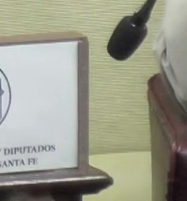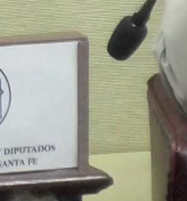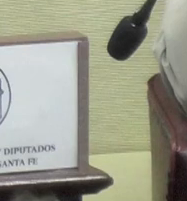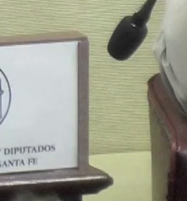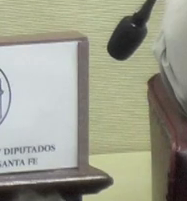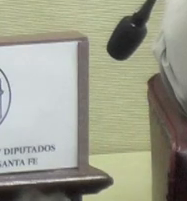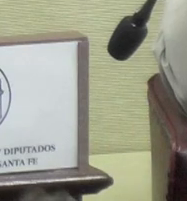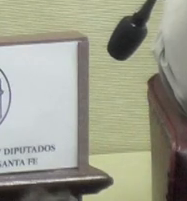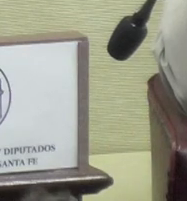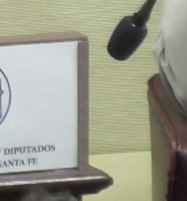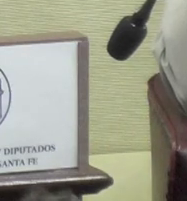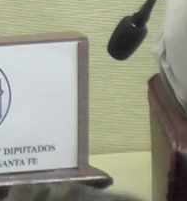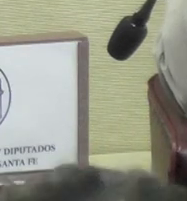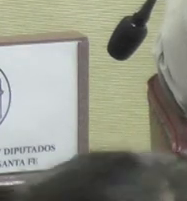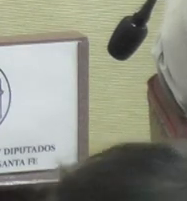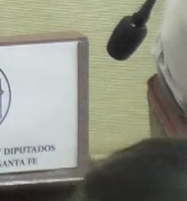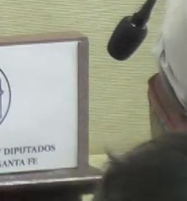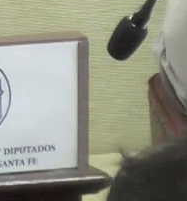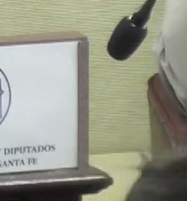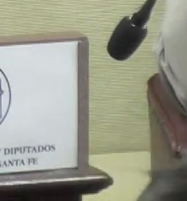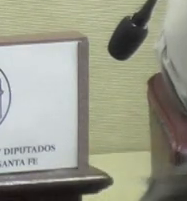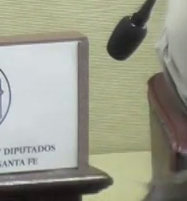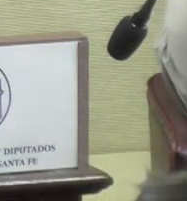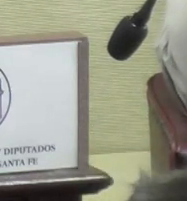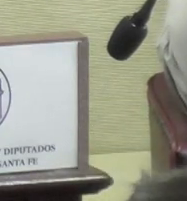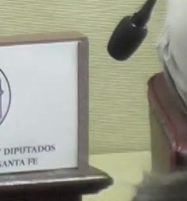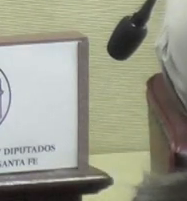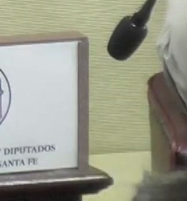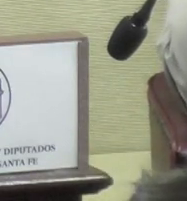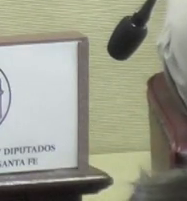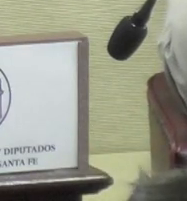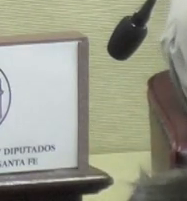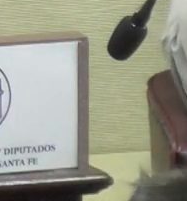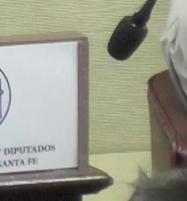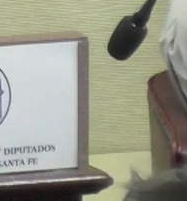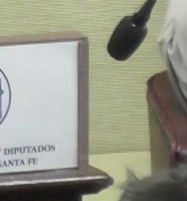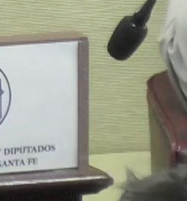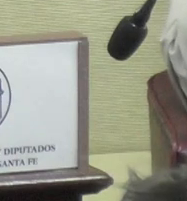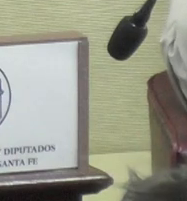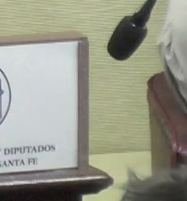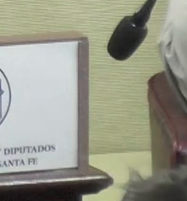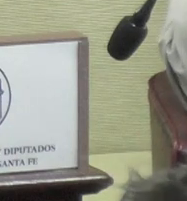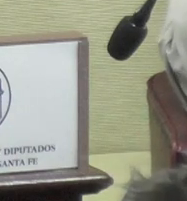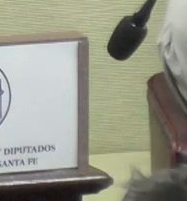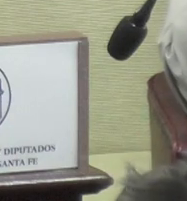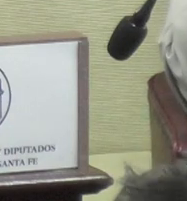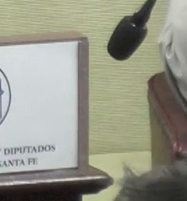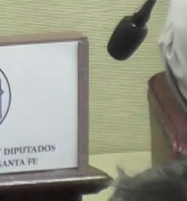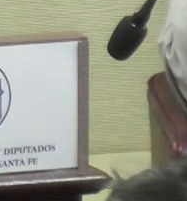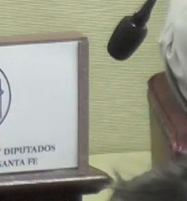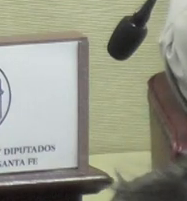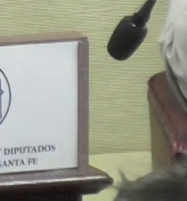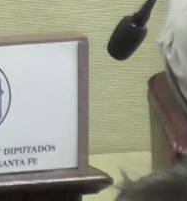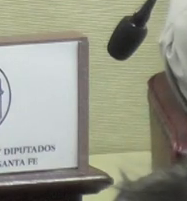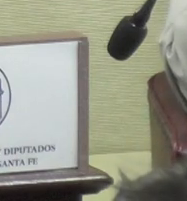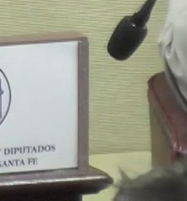decían: soy la primera generación universitaria en mi familia. Y bueno, llegó a